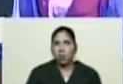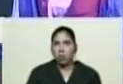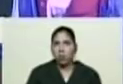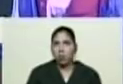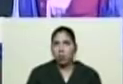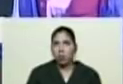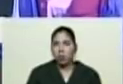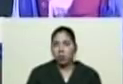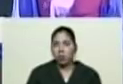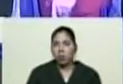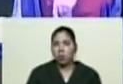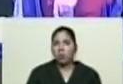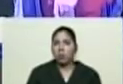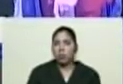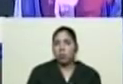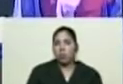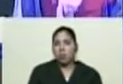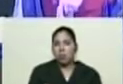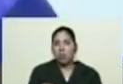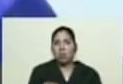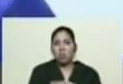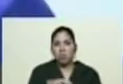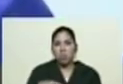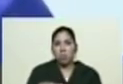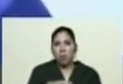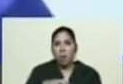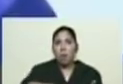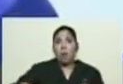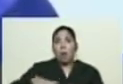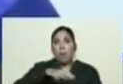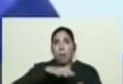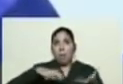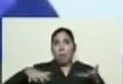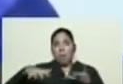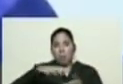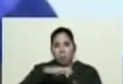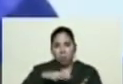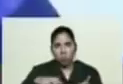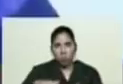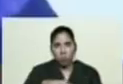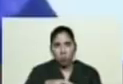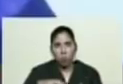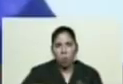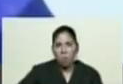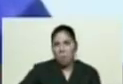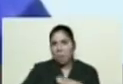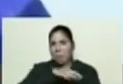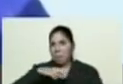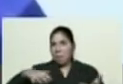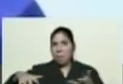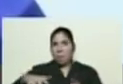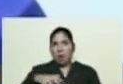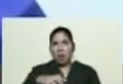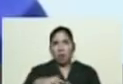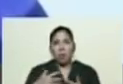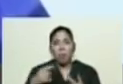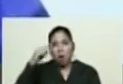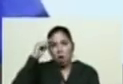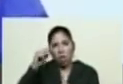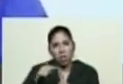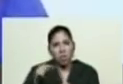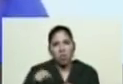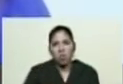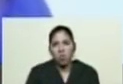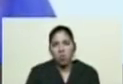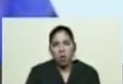mediana intensidad cuando es necesario, que tiene como central una guerra psicológica a la